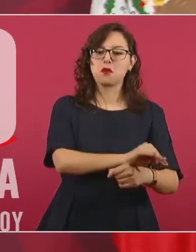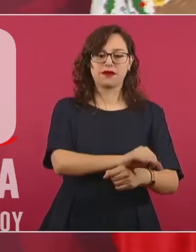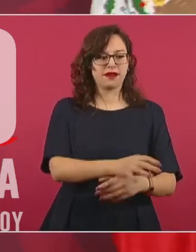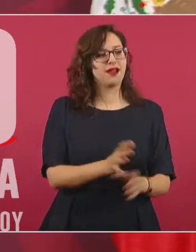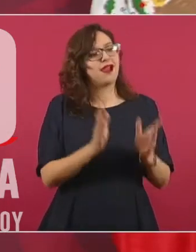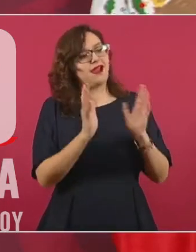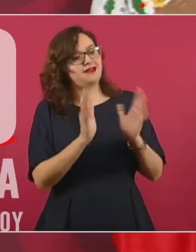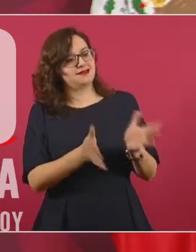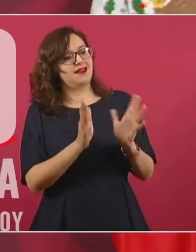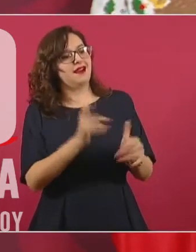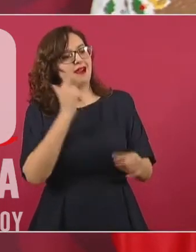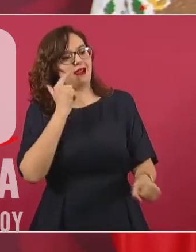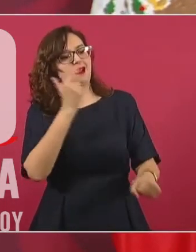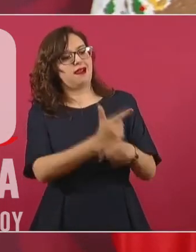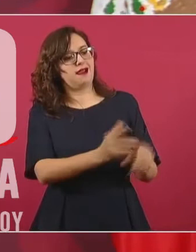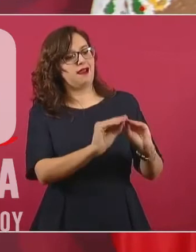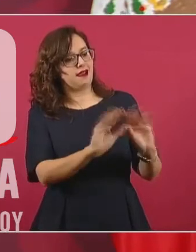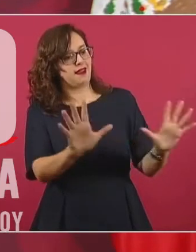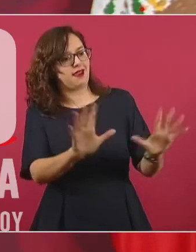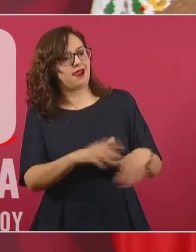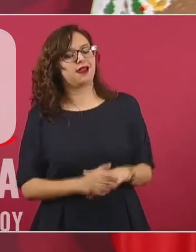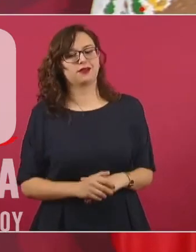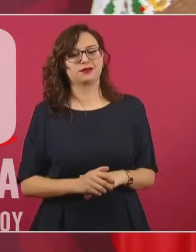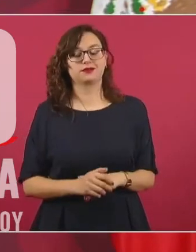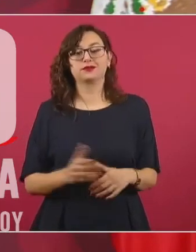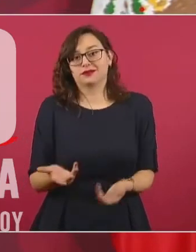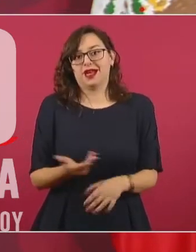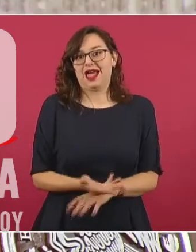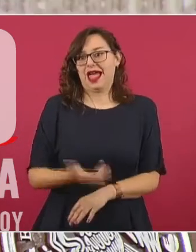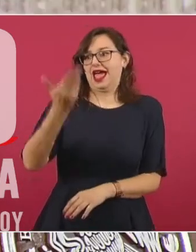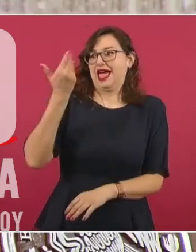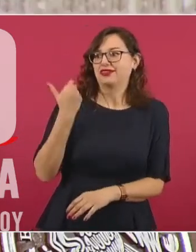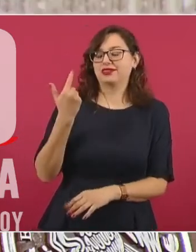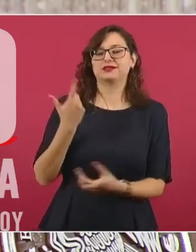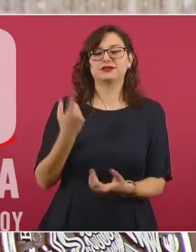engañaban de que eran independientes,